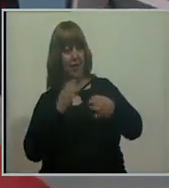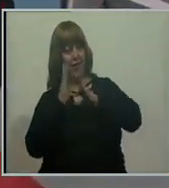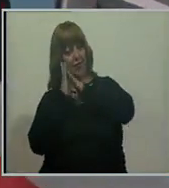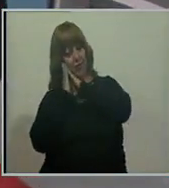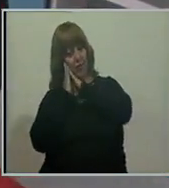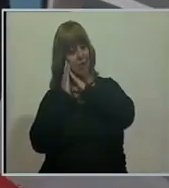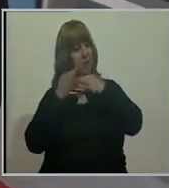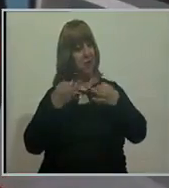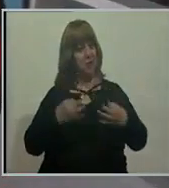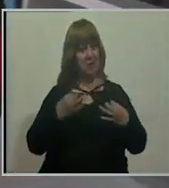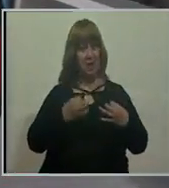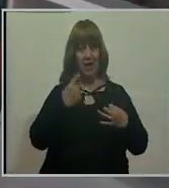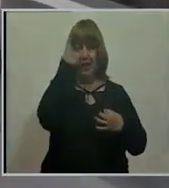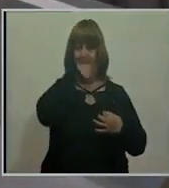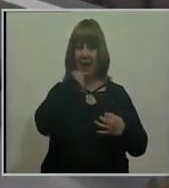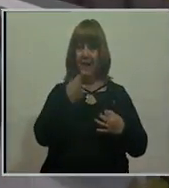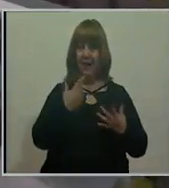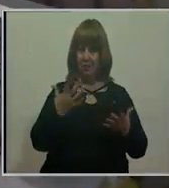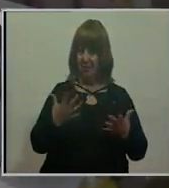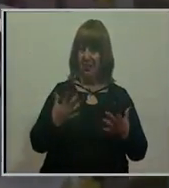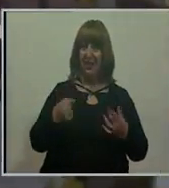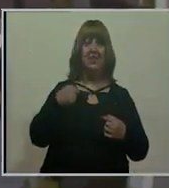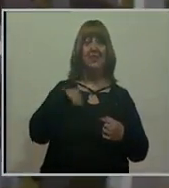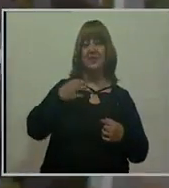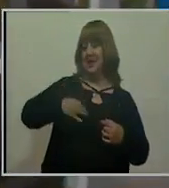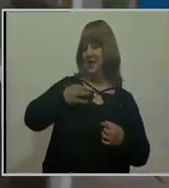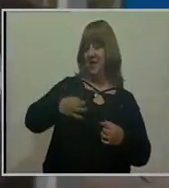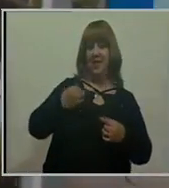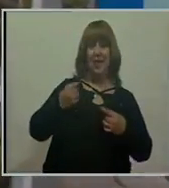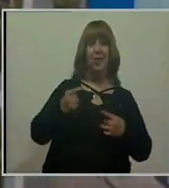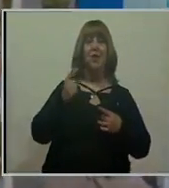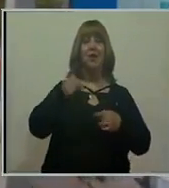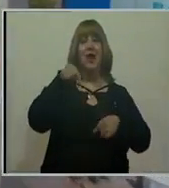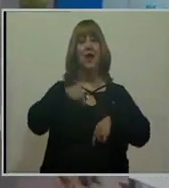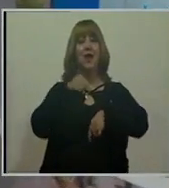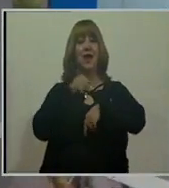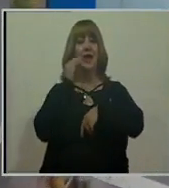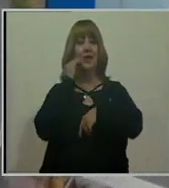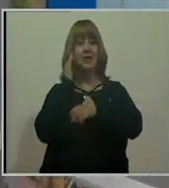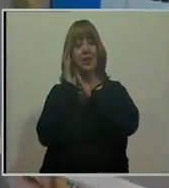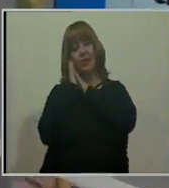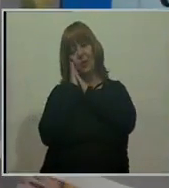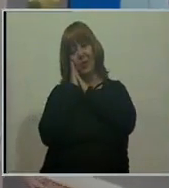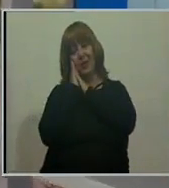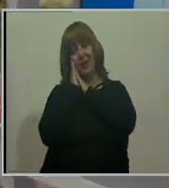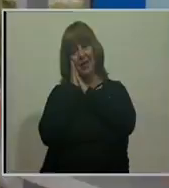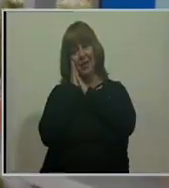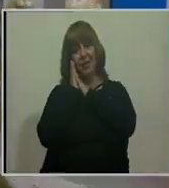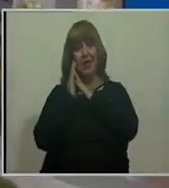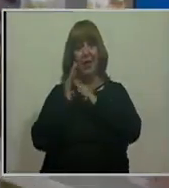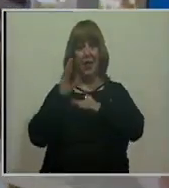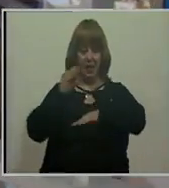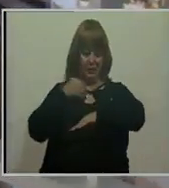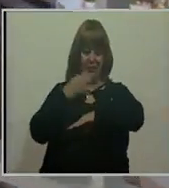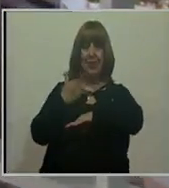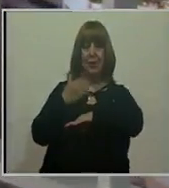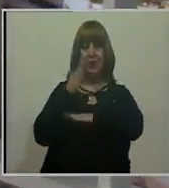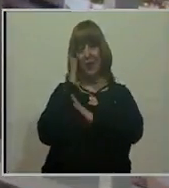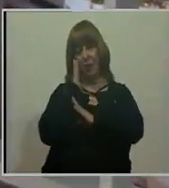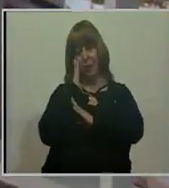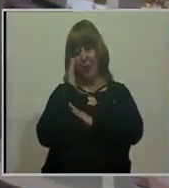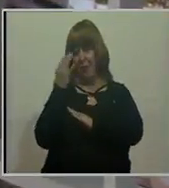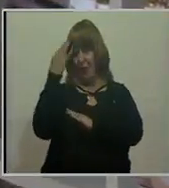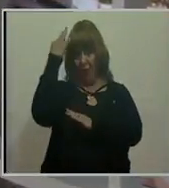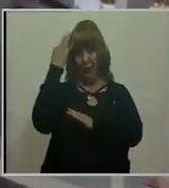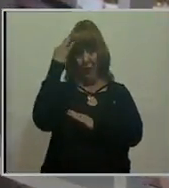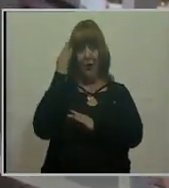¿Viste? Que tiene otra como, vida. Es una cosa hermosa, porque empezó a dormir siesta ahora que no claro, es tarde. Le dijo chau a la noche y ahora...